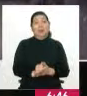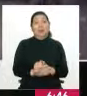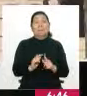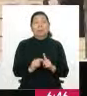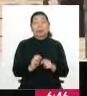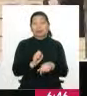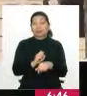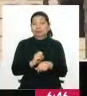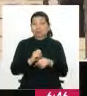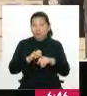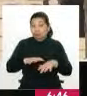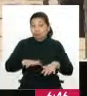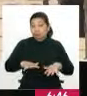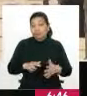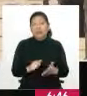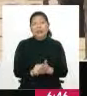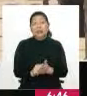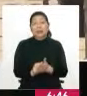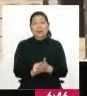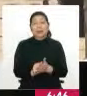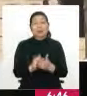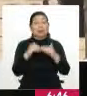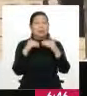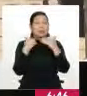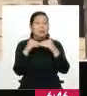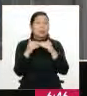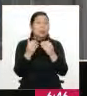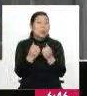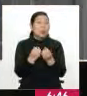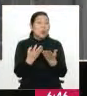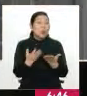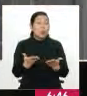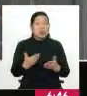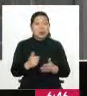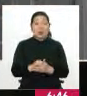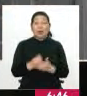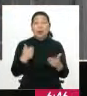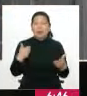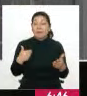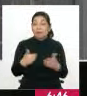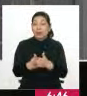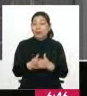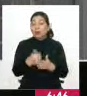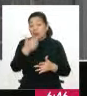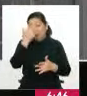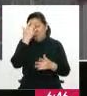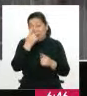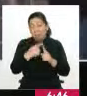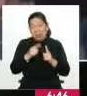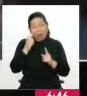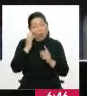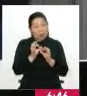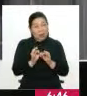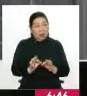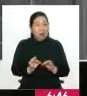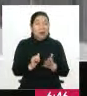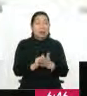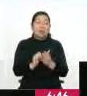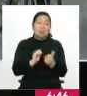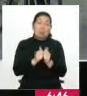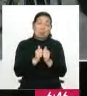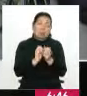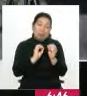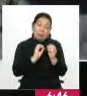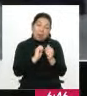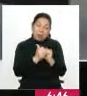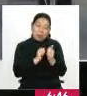la pandemia nos limitó muchísimo en el accionar frente a otras enfermedades, pero creo que el contexto y la realidad va cambiando